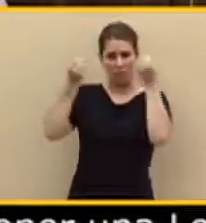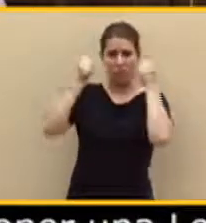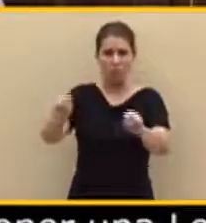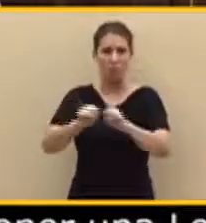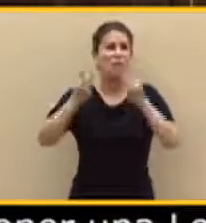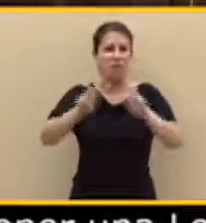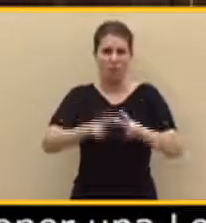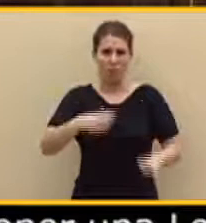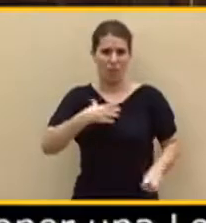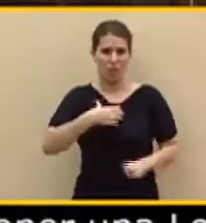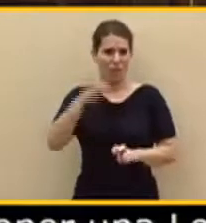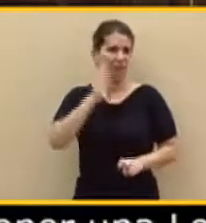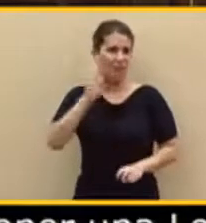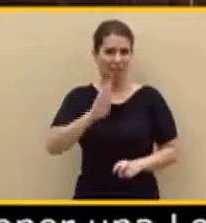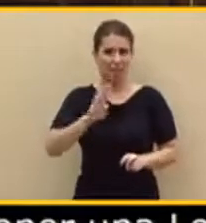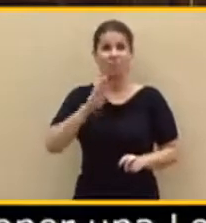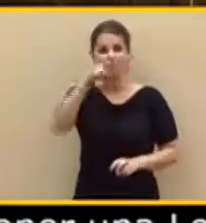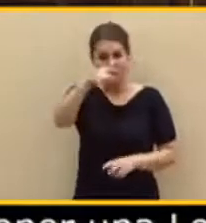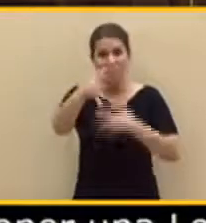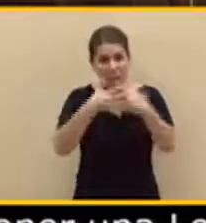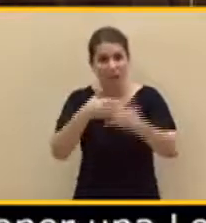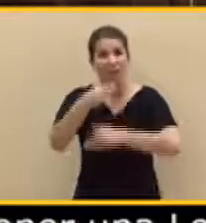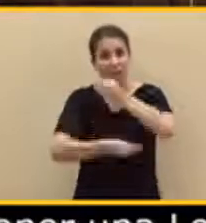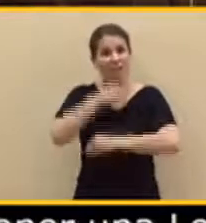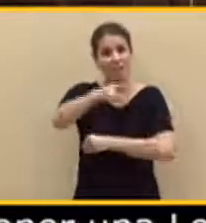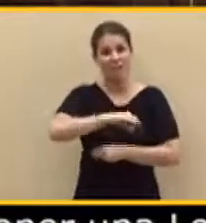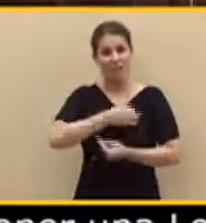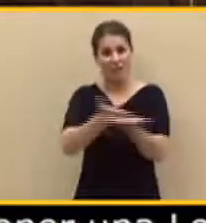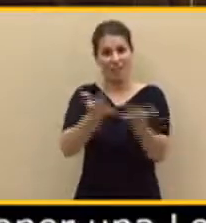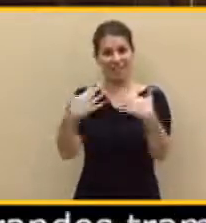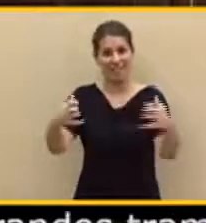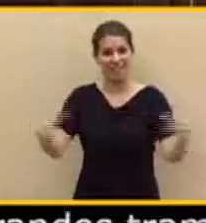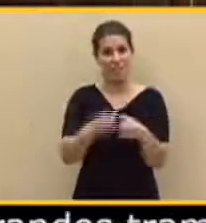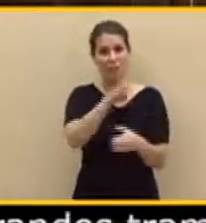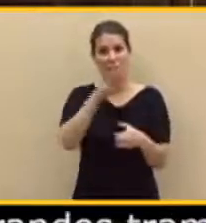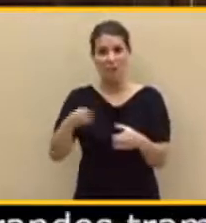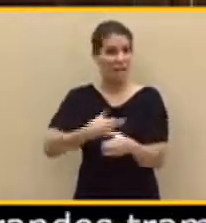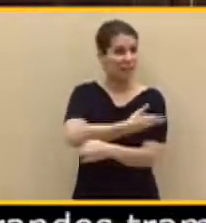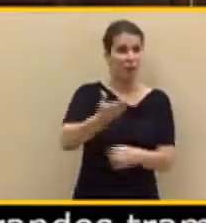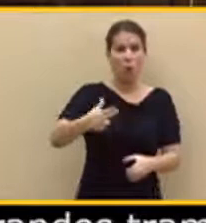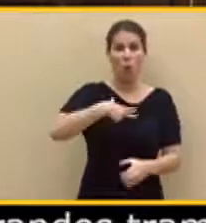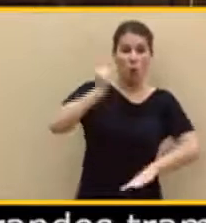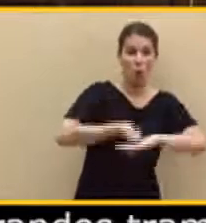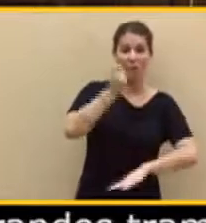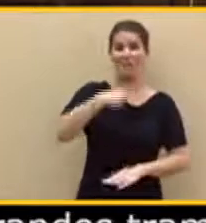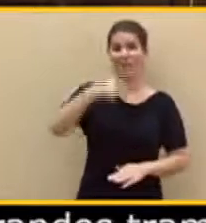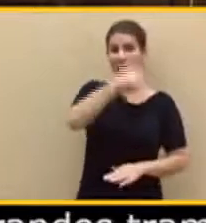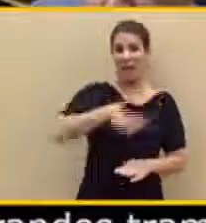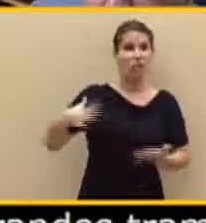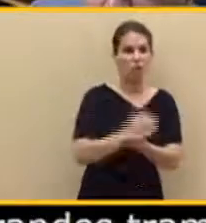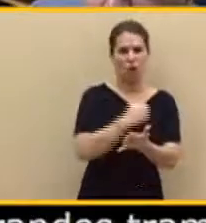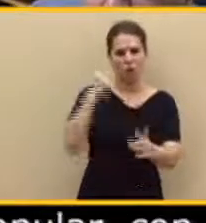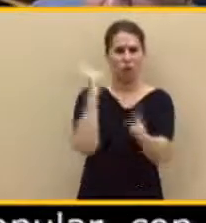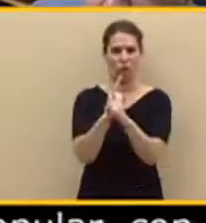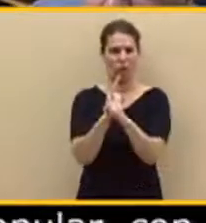corruptas. Esto es lo que hicieron ustedes, señorías del Partido Popular, con la opinión contraria de todos los jueces y de todos los fiscales con unanimidad, en la misma